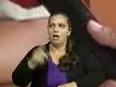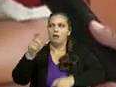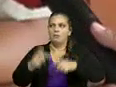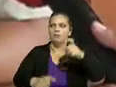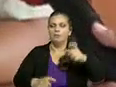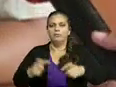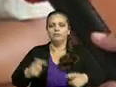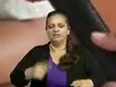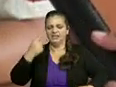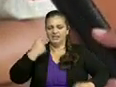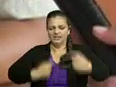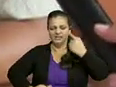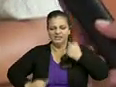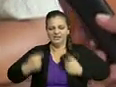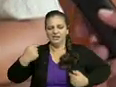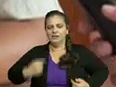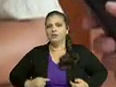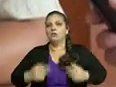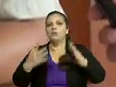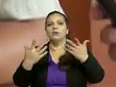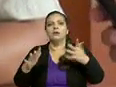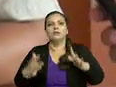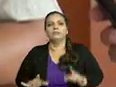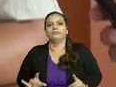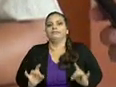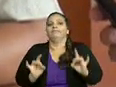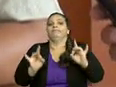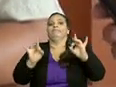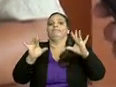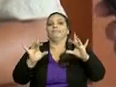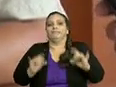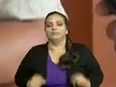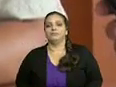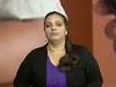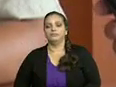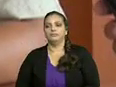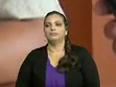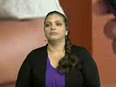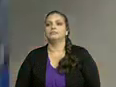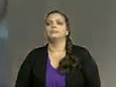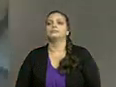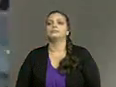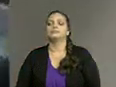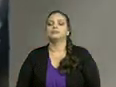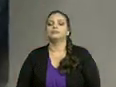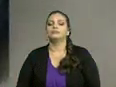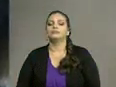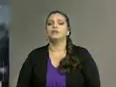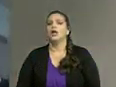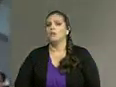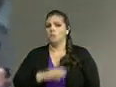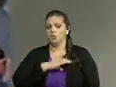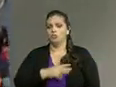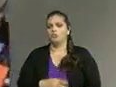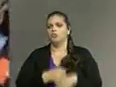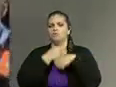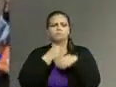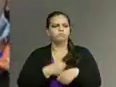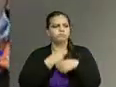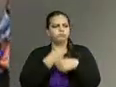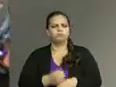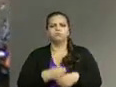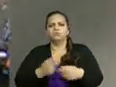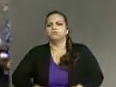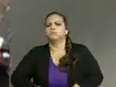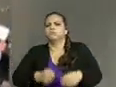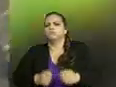suerte no afectó al personal policial ni a los animalitos que estaban colaborando, las semillas, los caballos. Fue una situación rápida,